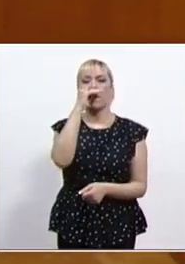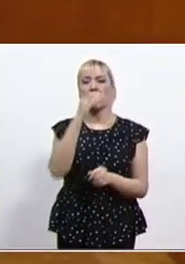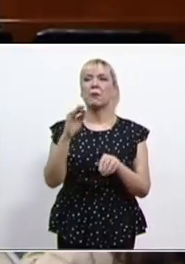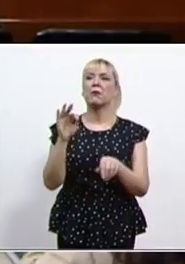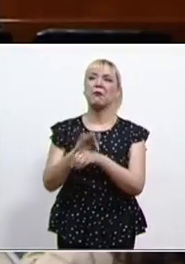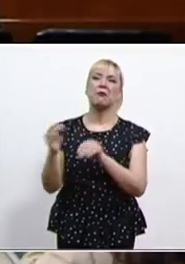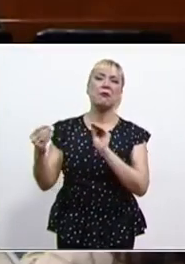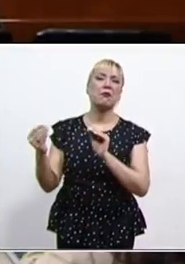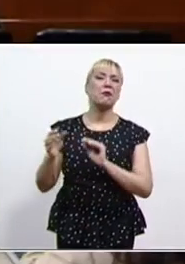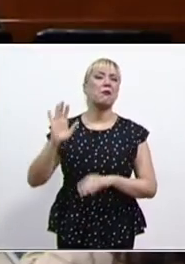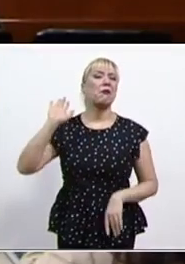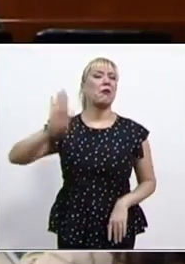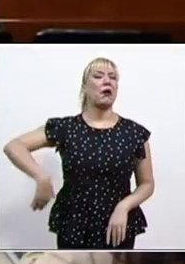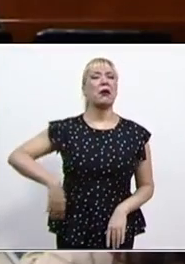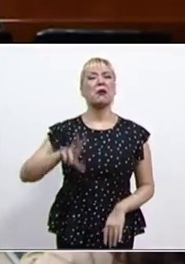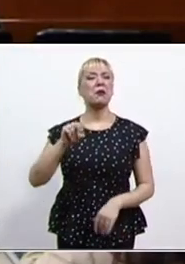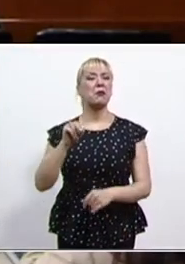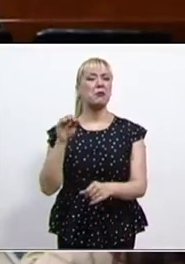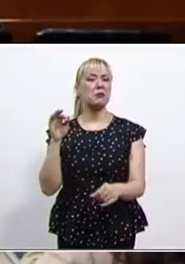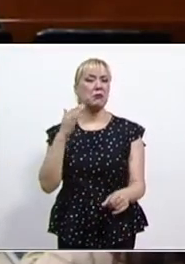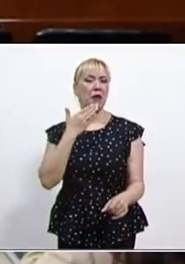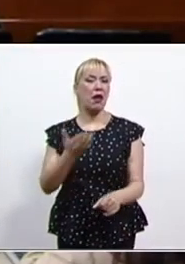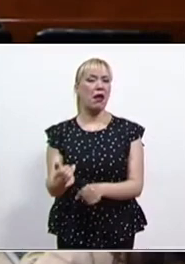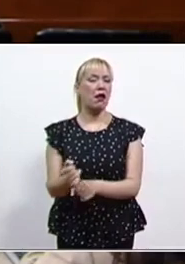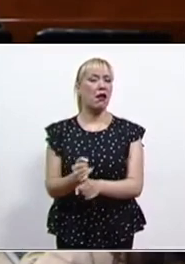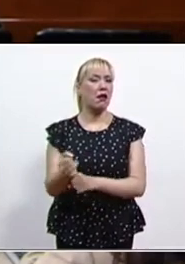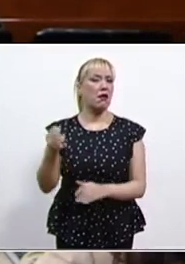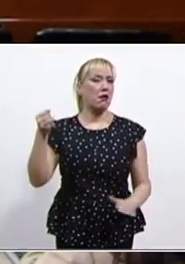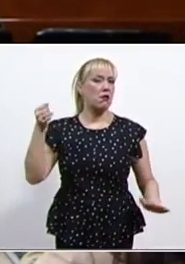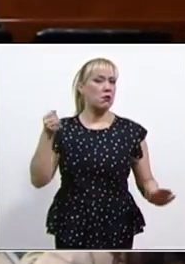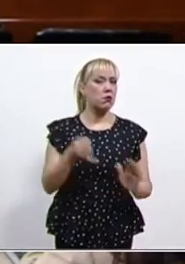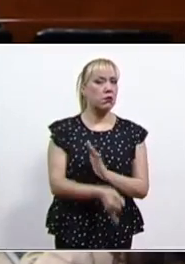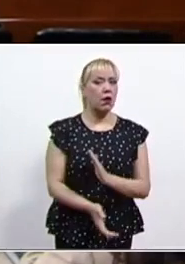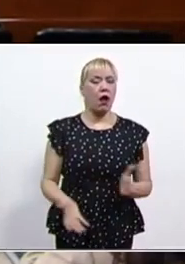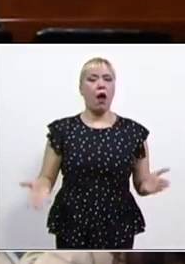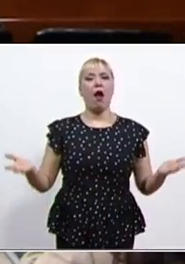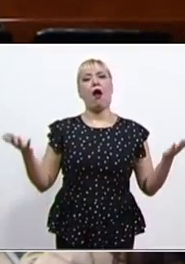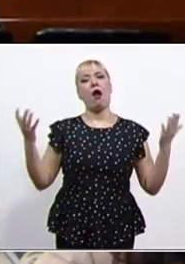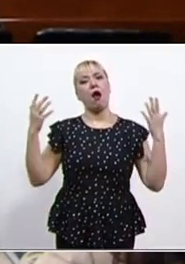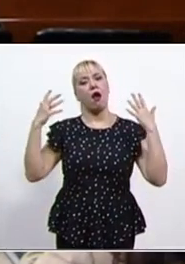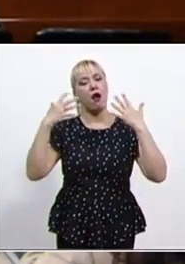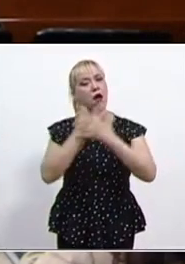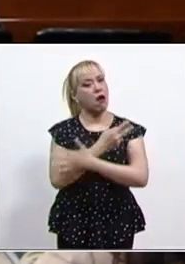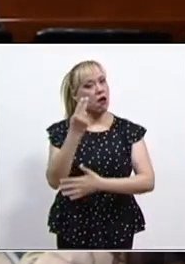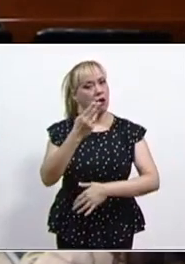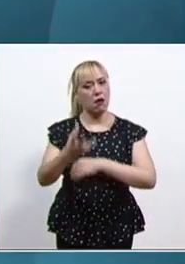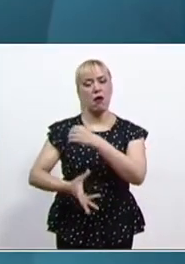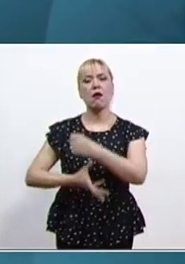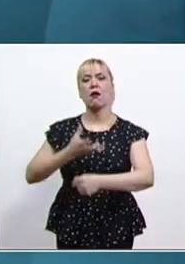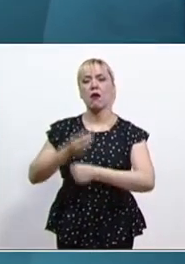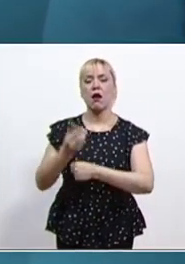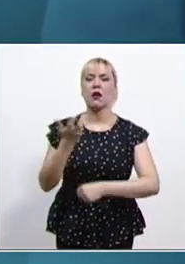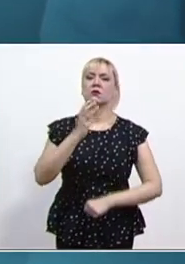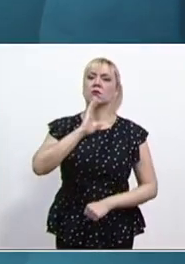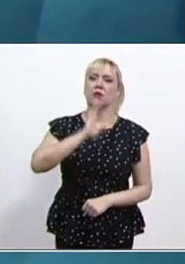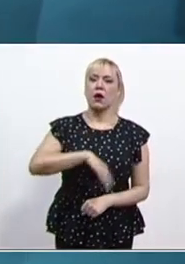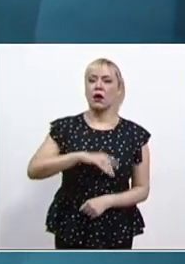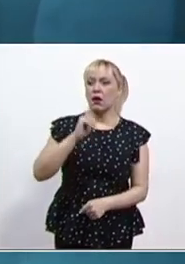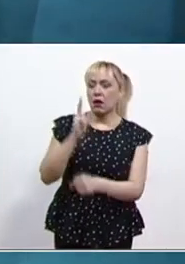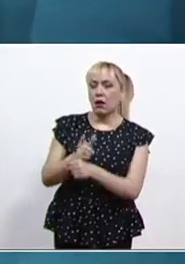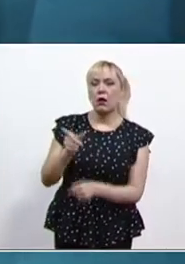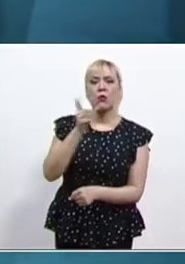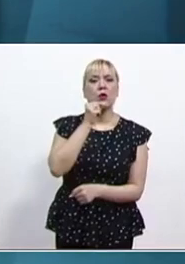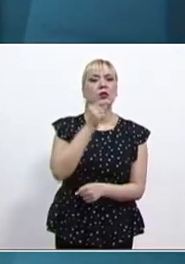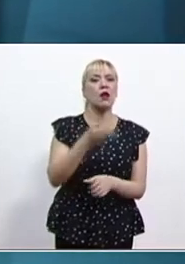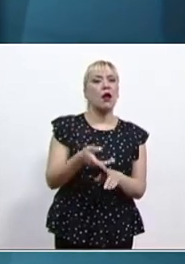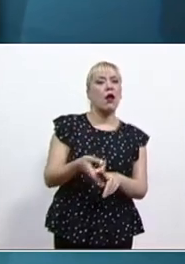ante el derecho de una defensa adecuada y ante la posibilidad de impulsar la investigación y reparación de posibles actos de tortura en perjuicio